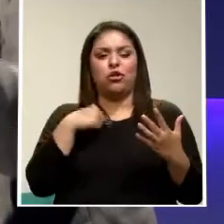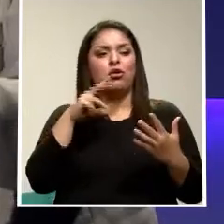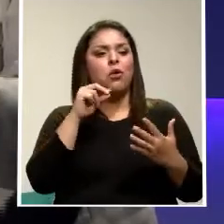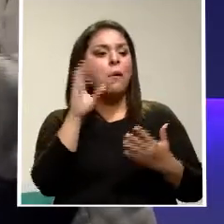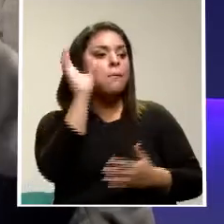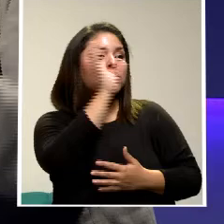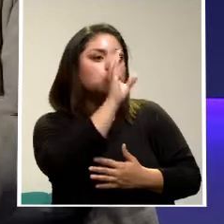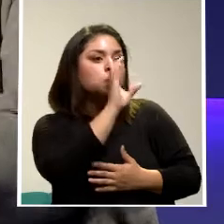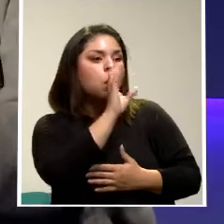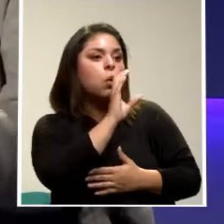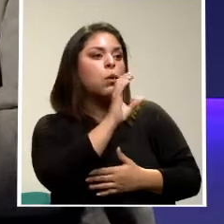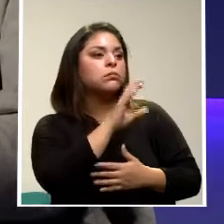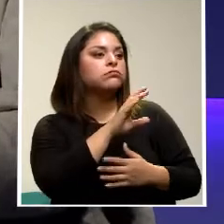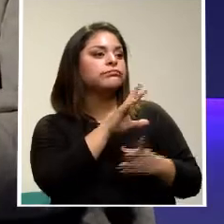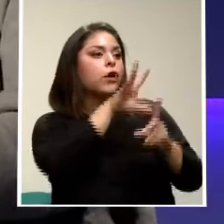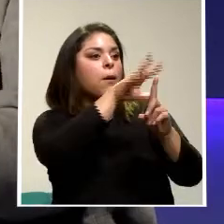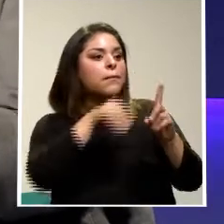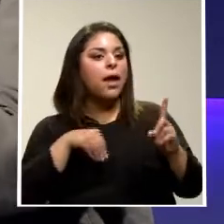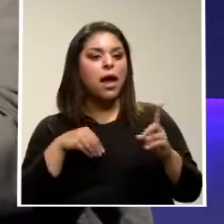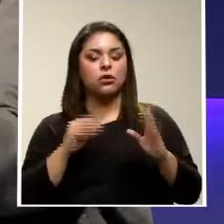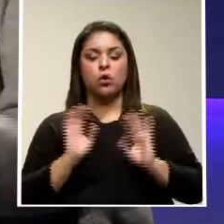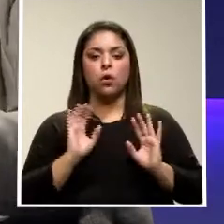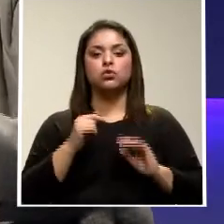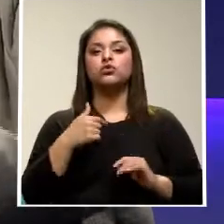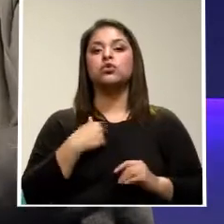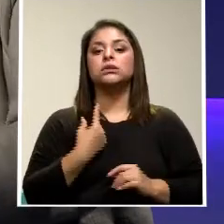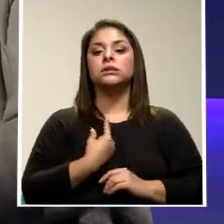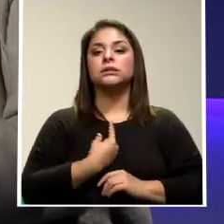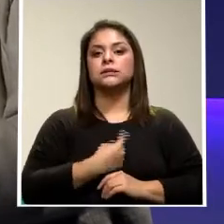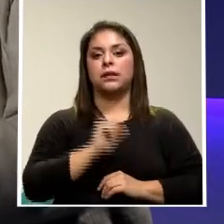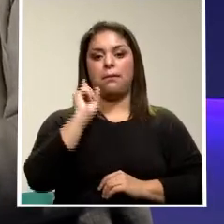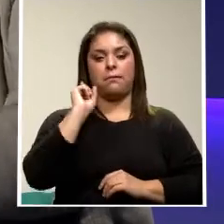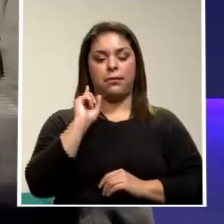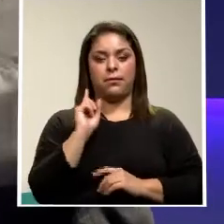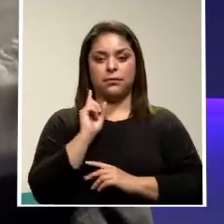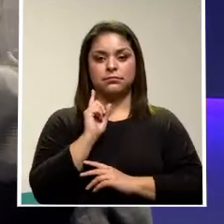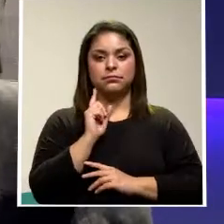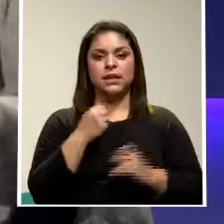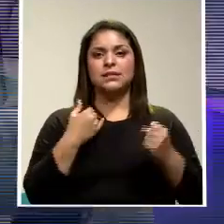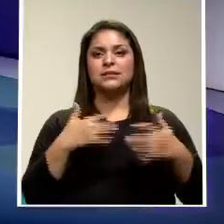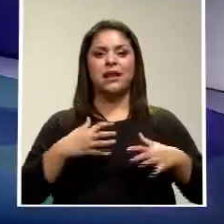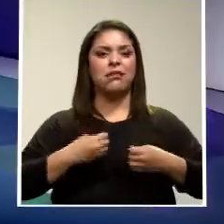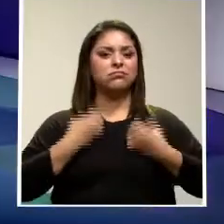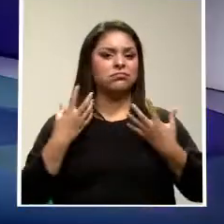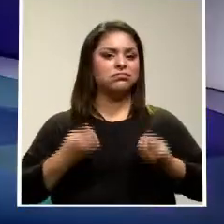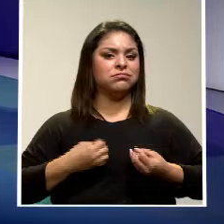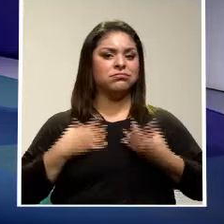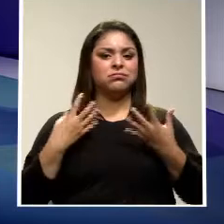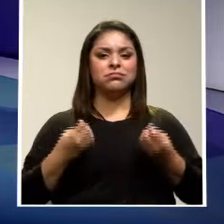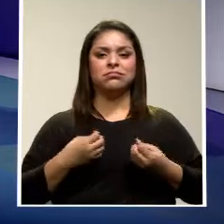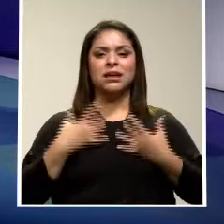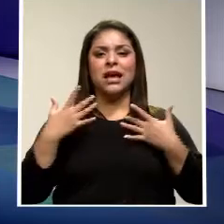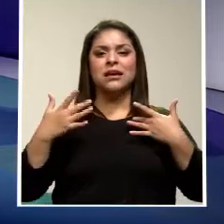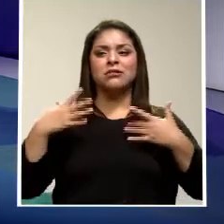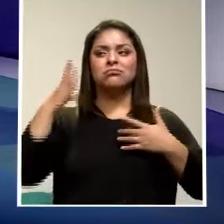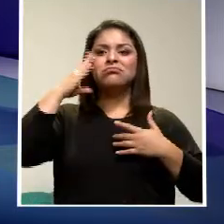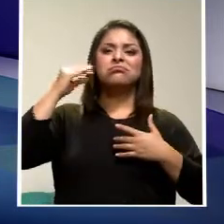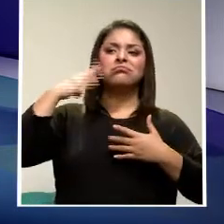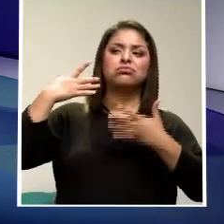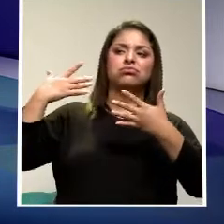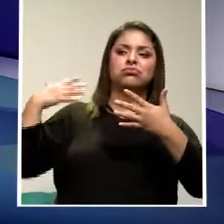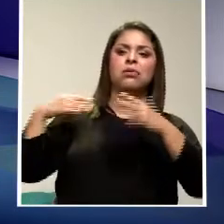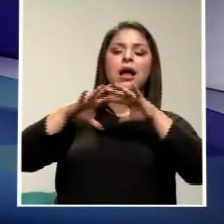buscar una voz, sino que simplemente pues ya hay una especie de mundo que uno ha cultivado